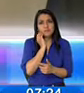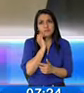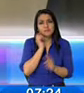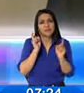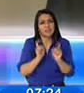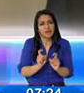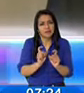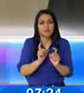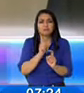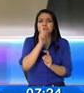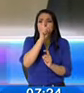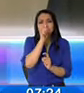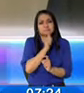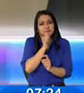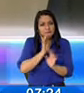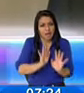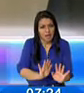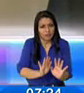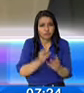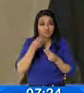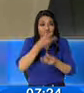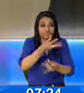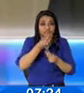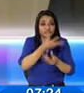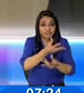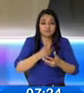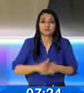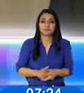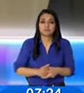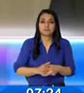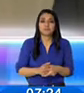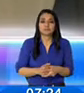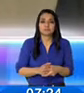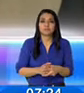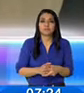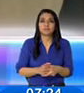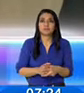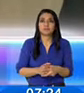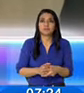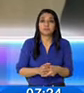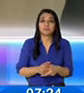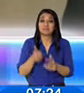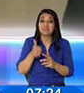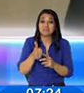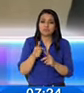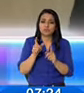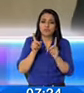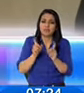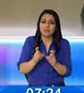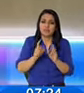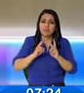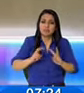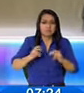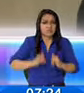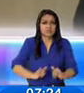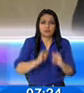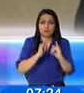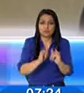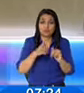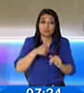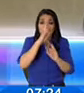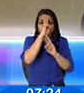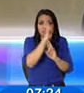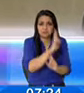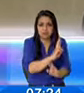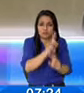carácter confidencial y el sistema tiene que proceder. Nosotros tenemos que